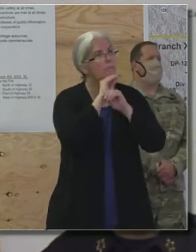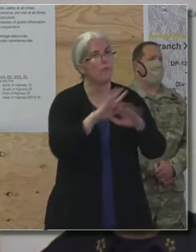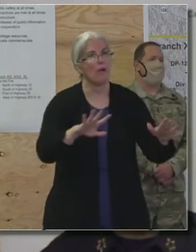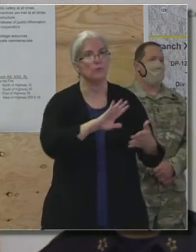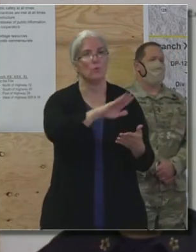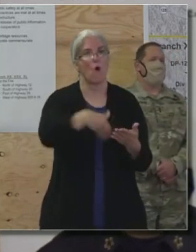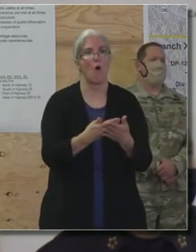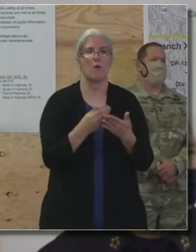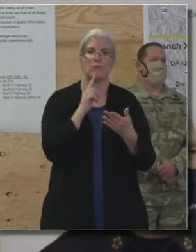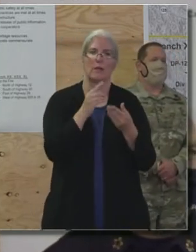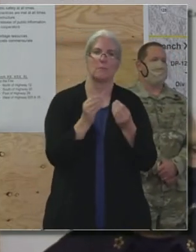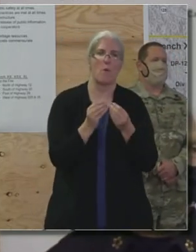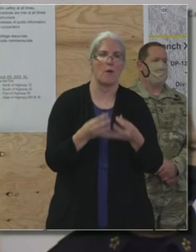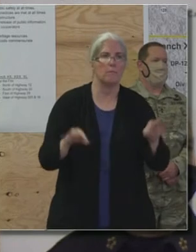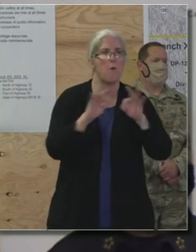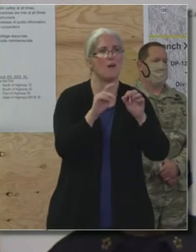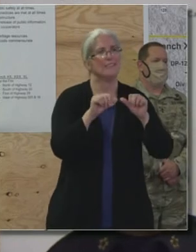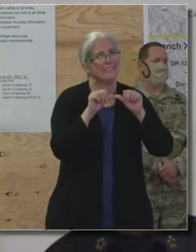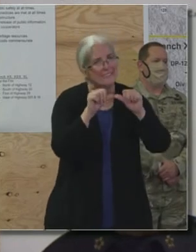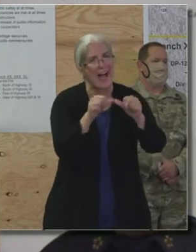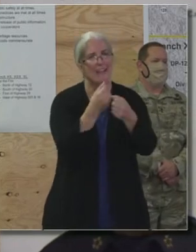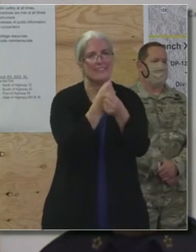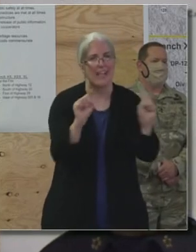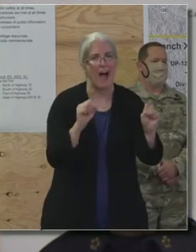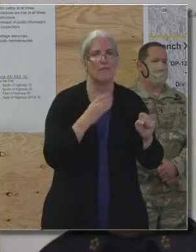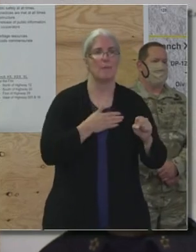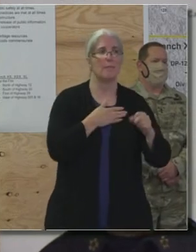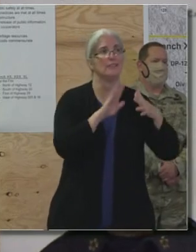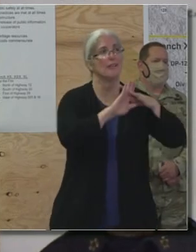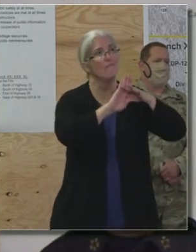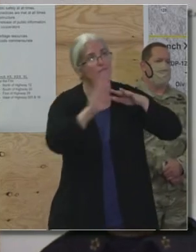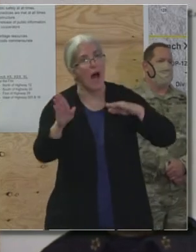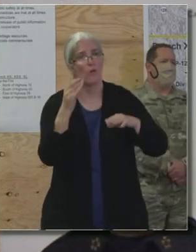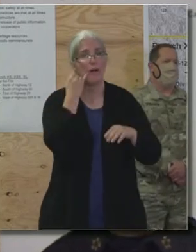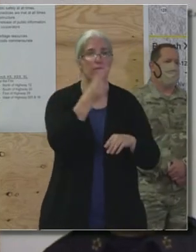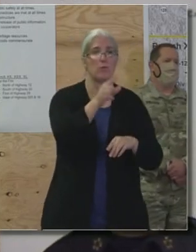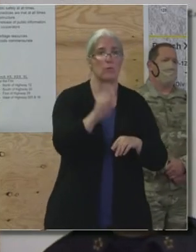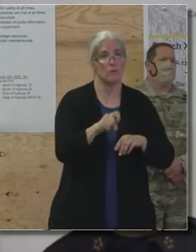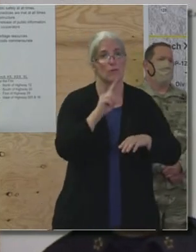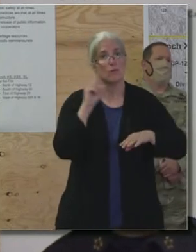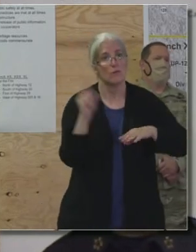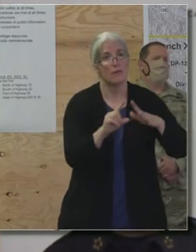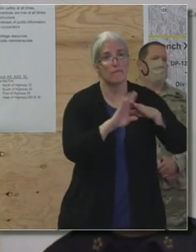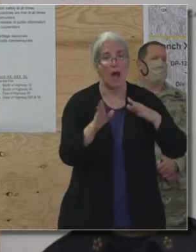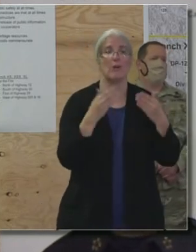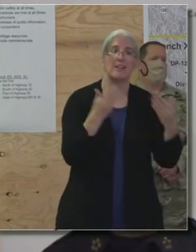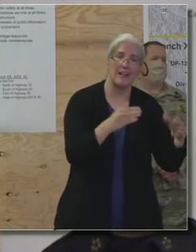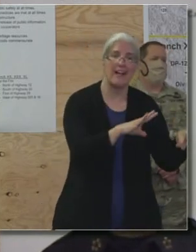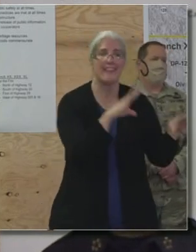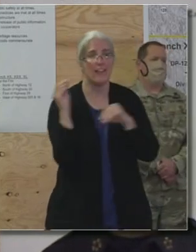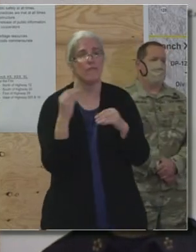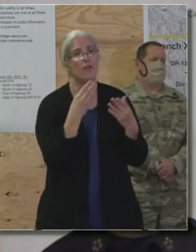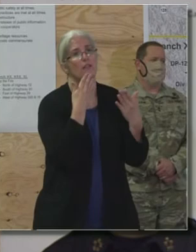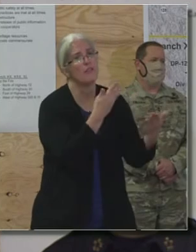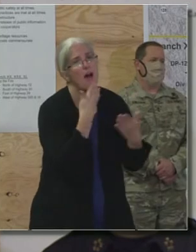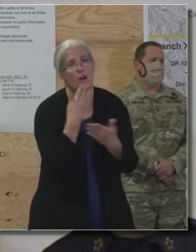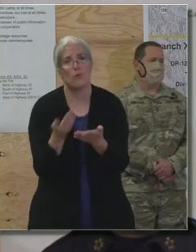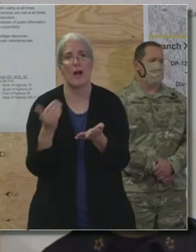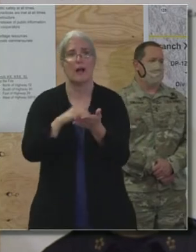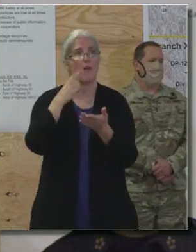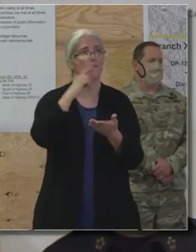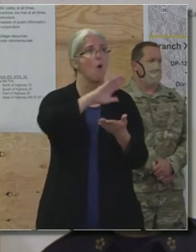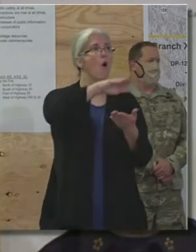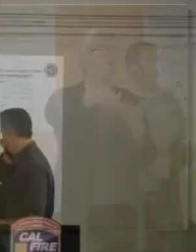y sigan cuidando se tomen en serio las órdenes de evacuación de nuevo gracias al liderazgo increíble